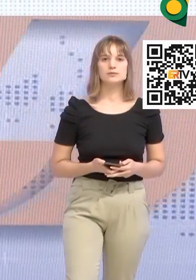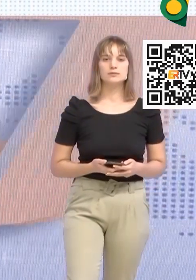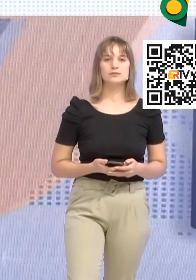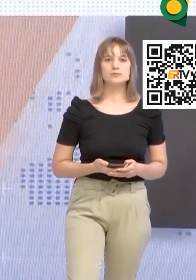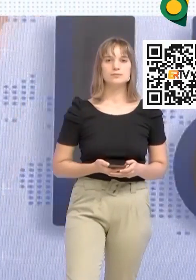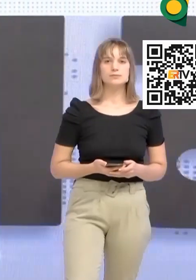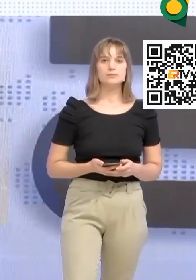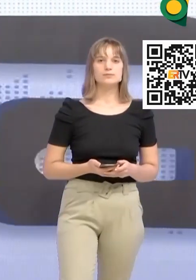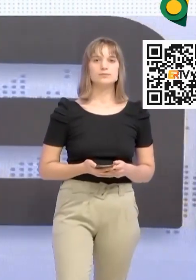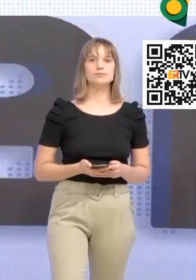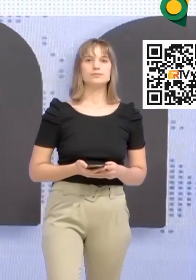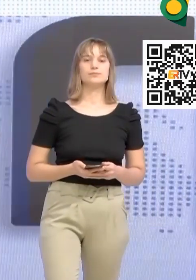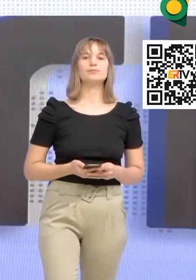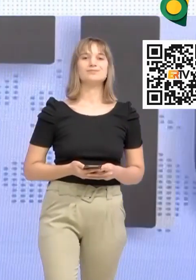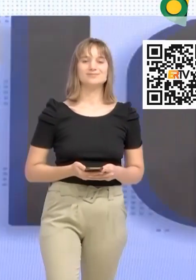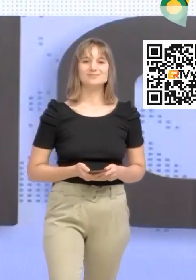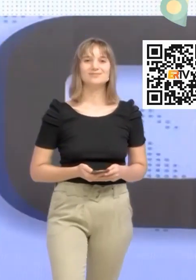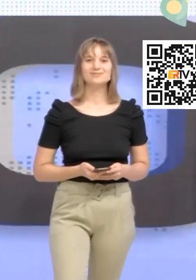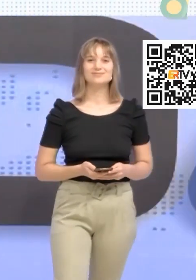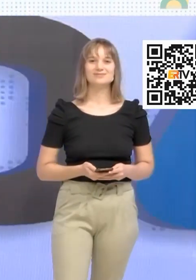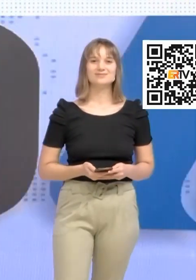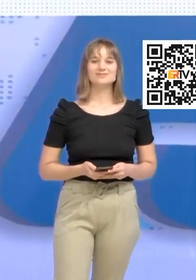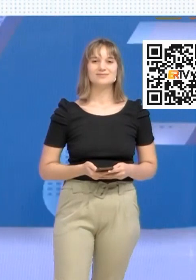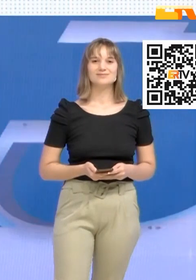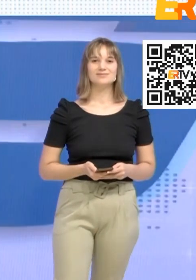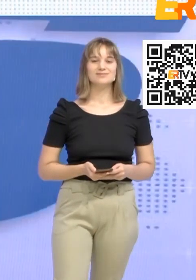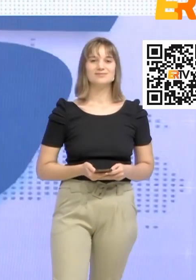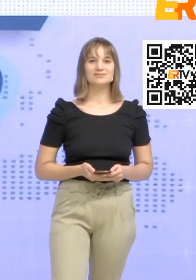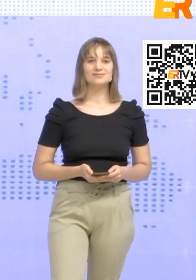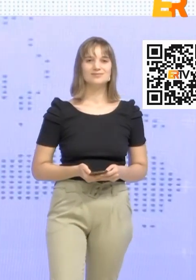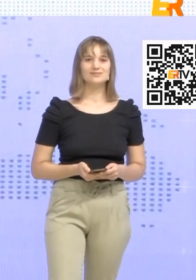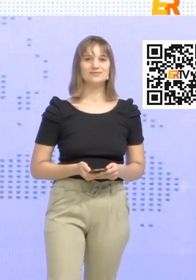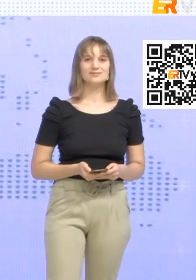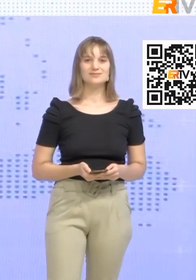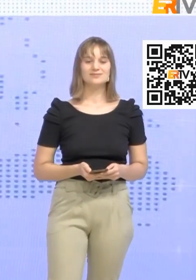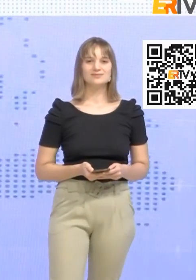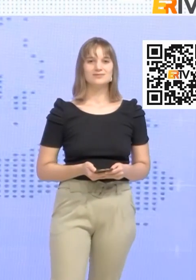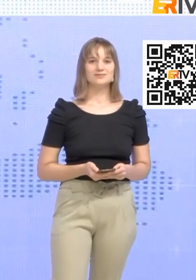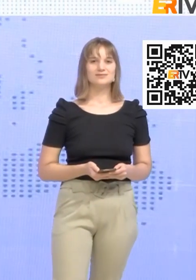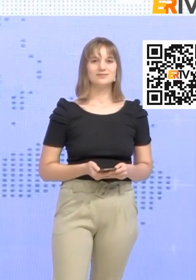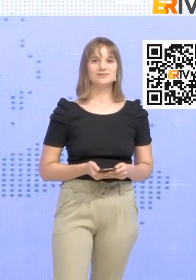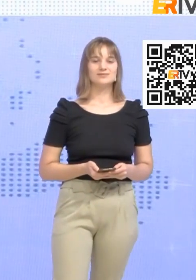un poco de todo lo que dijiste hay que hacer. La primera, bueno, las recomendaciones.